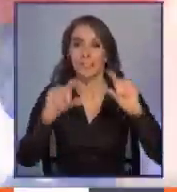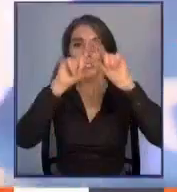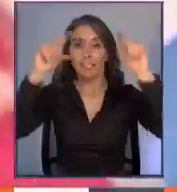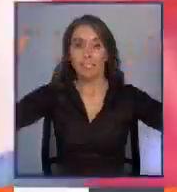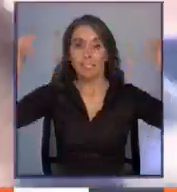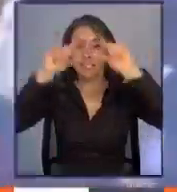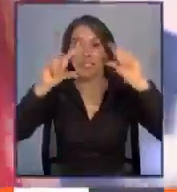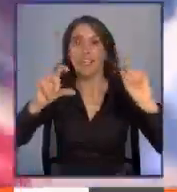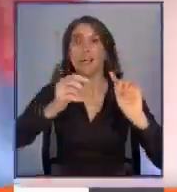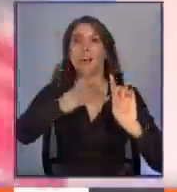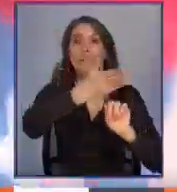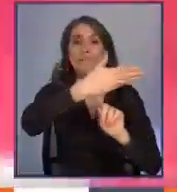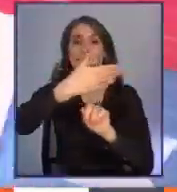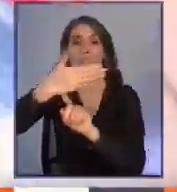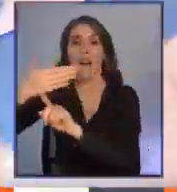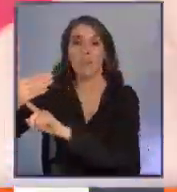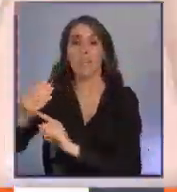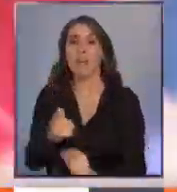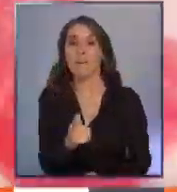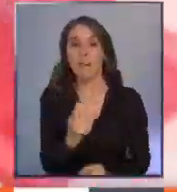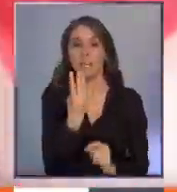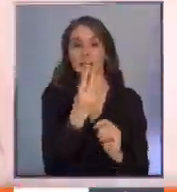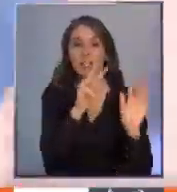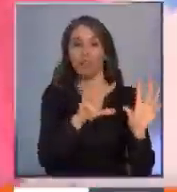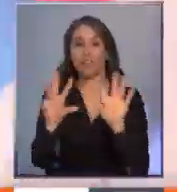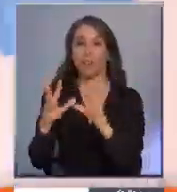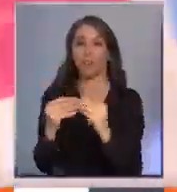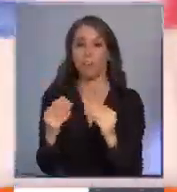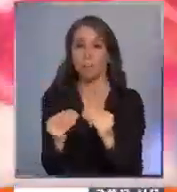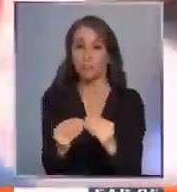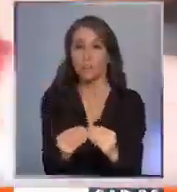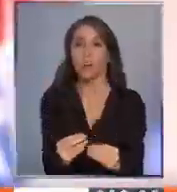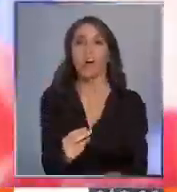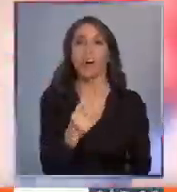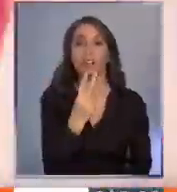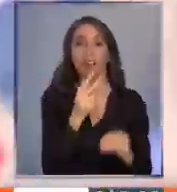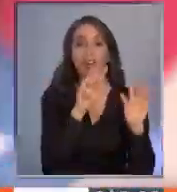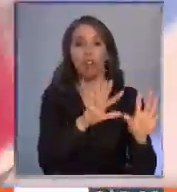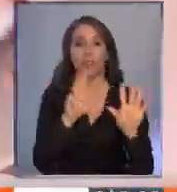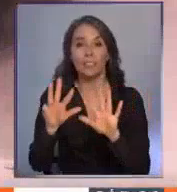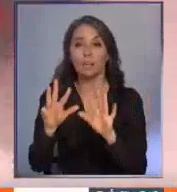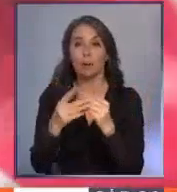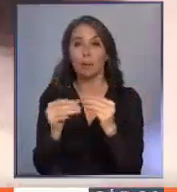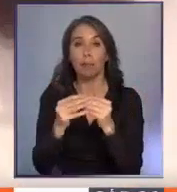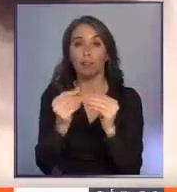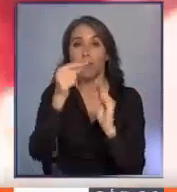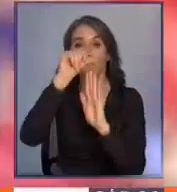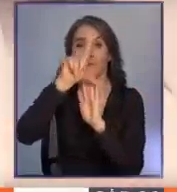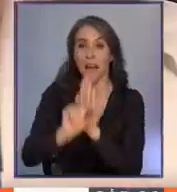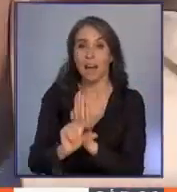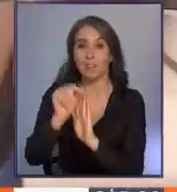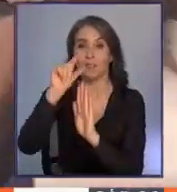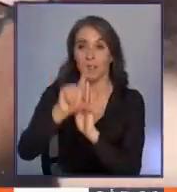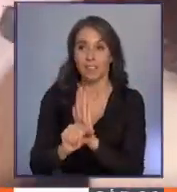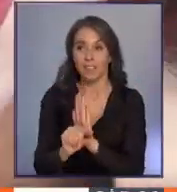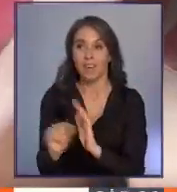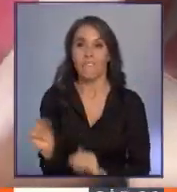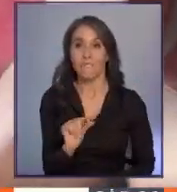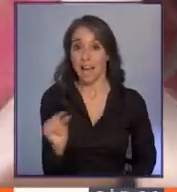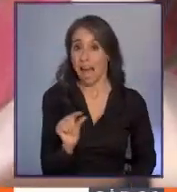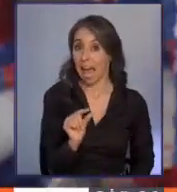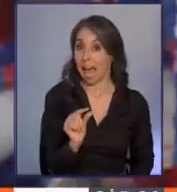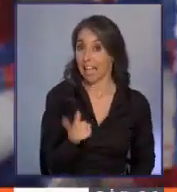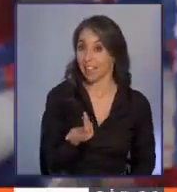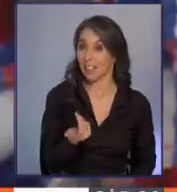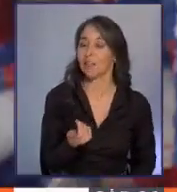Mucha bandera por 399 pesos. ¡299! ¡Bajó! ¡Bajó! ¡Qué barato! Y